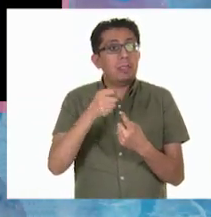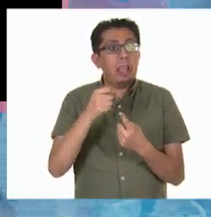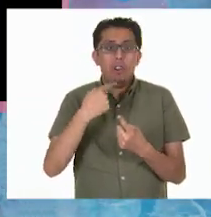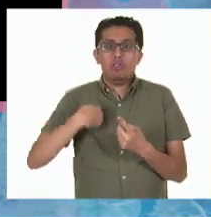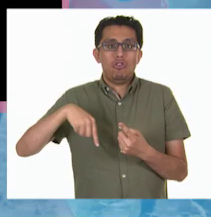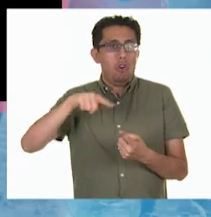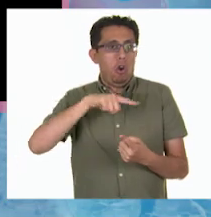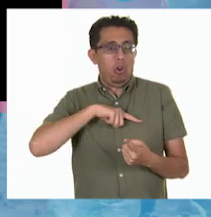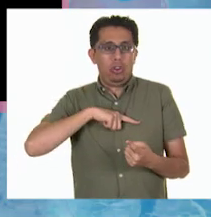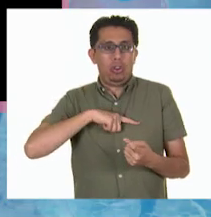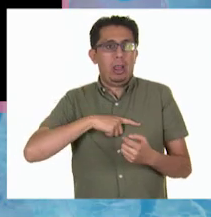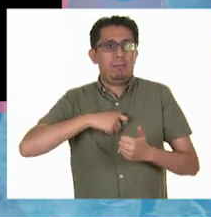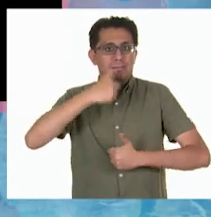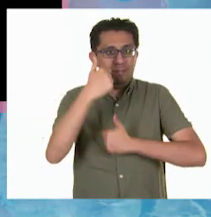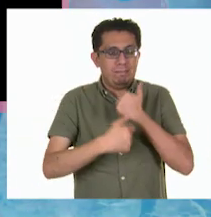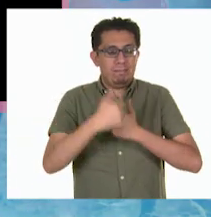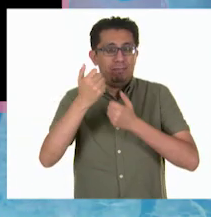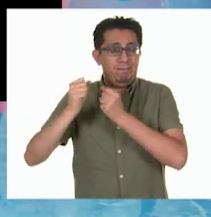carrera.